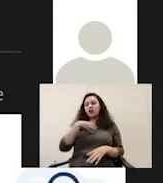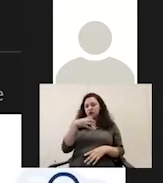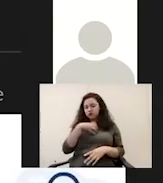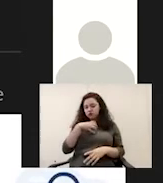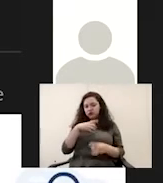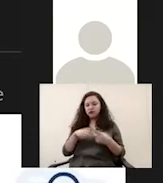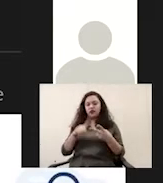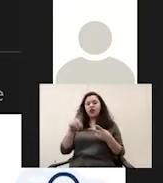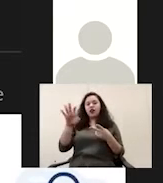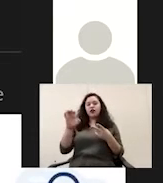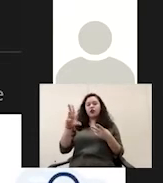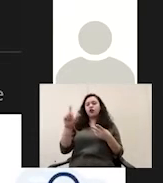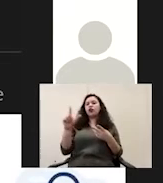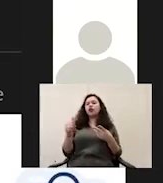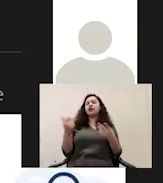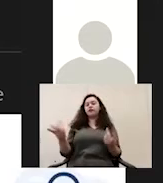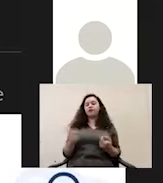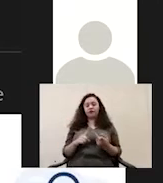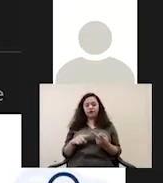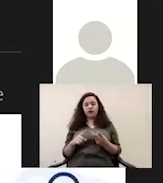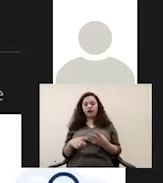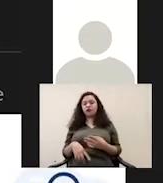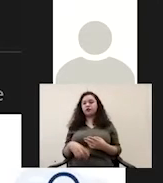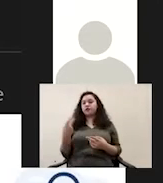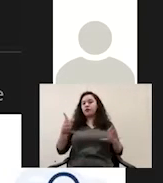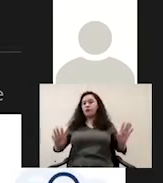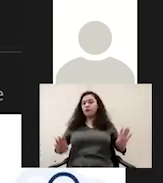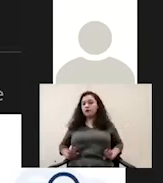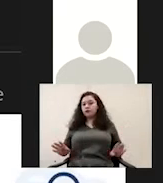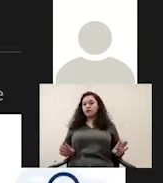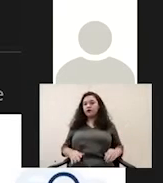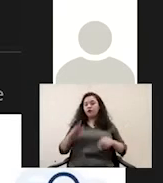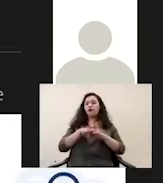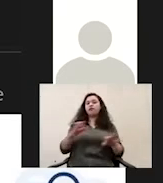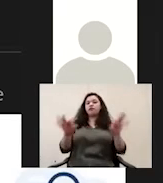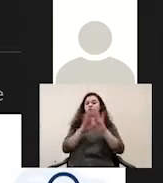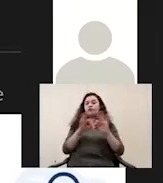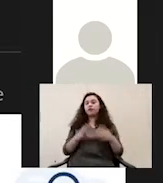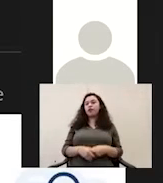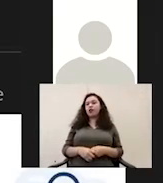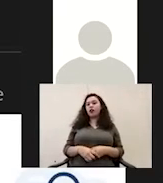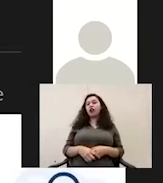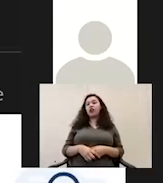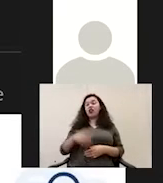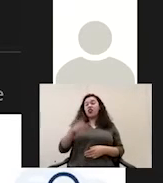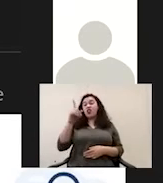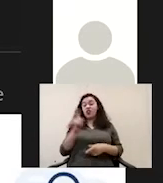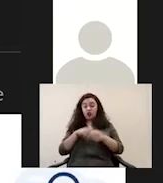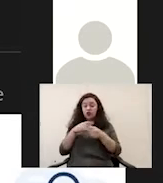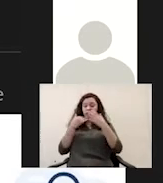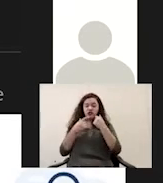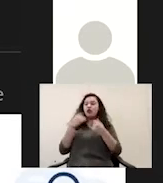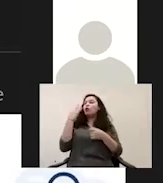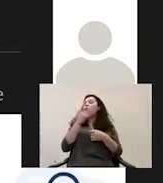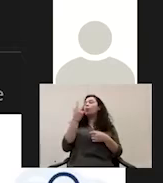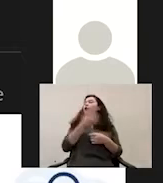coli. Las físicas, la característica principal del agua es que es sin color, sin sabor,